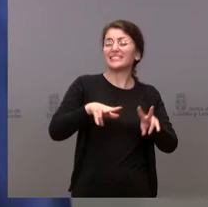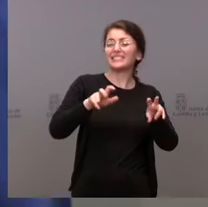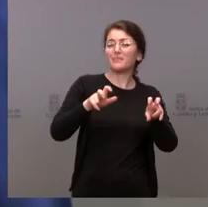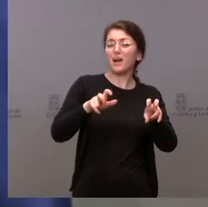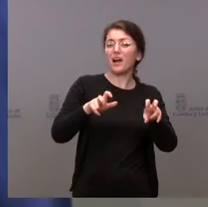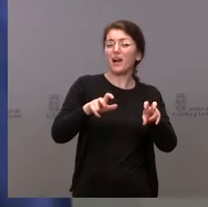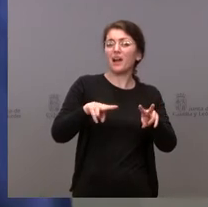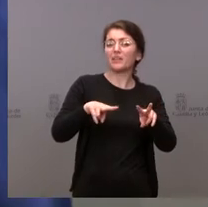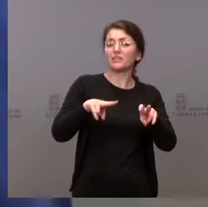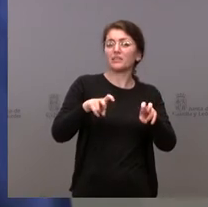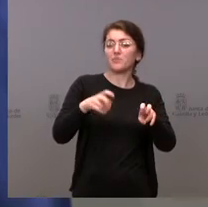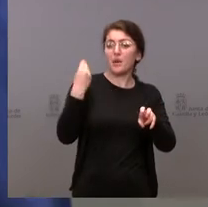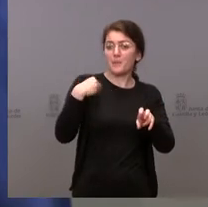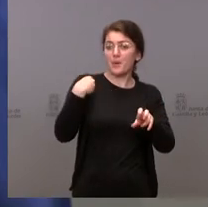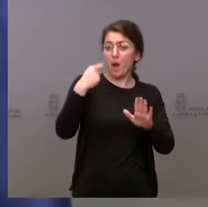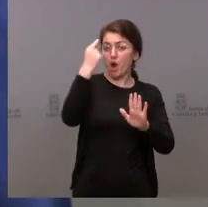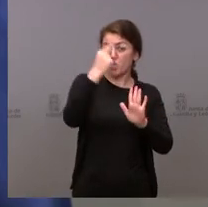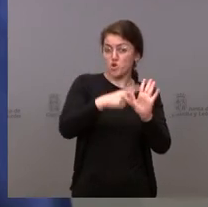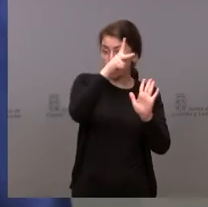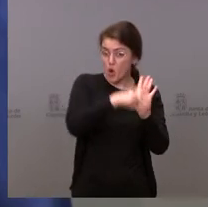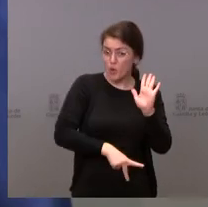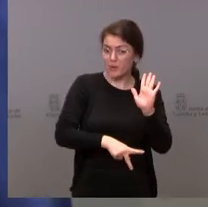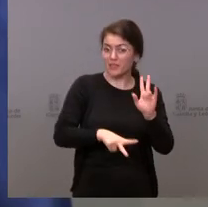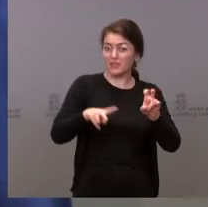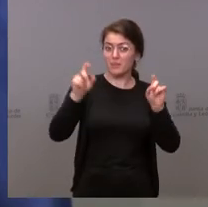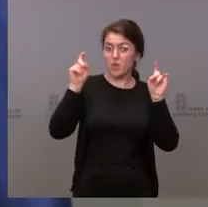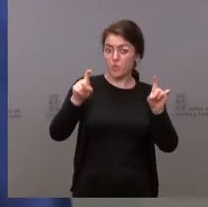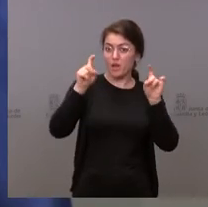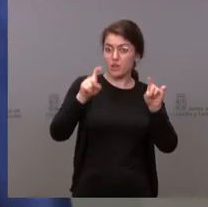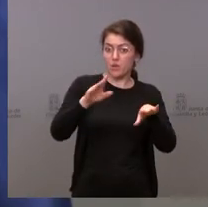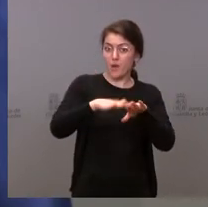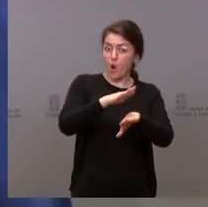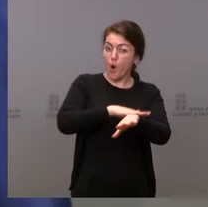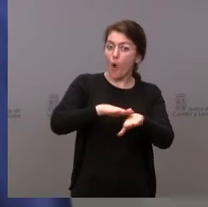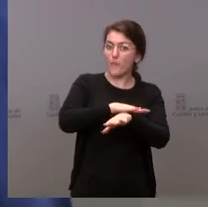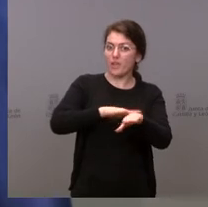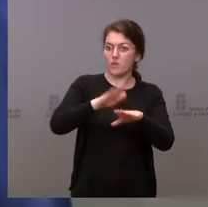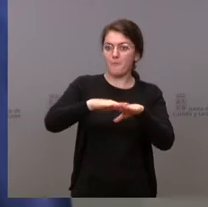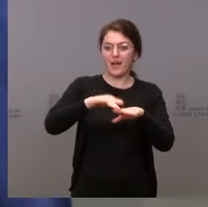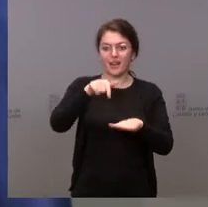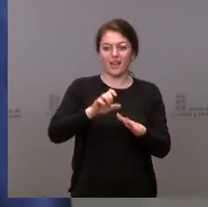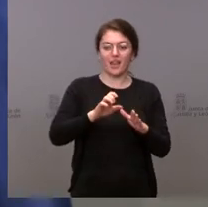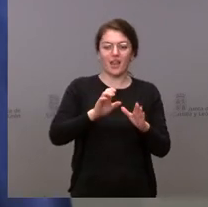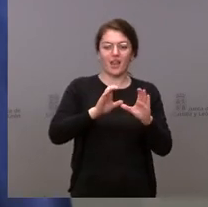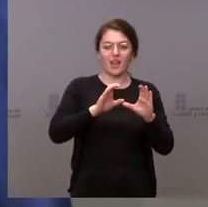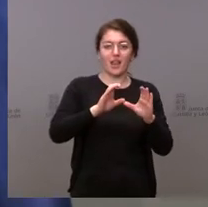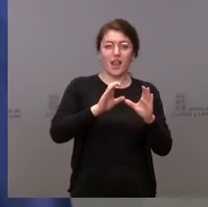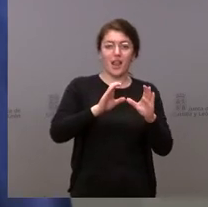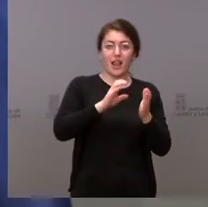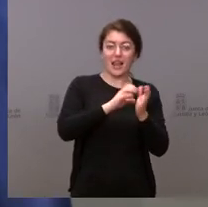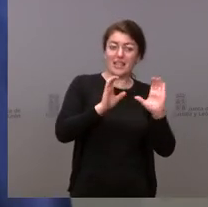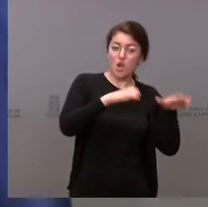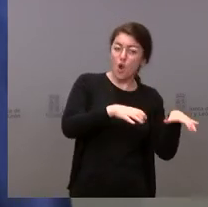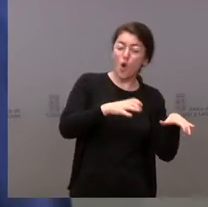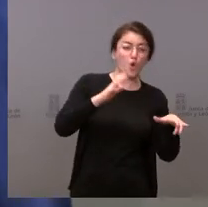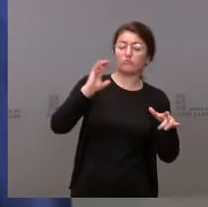de la nueva normativa en materia educativa por parte del gobierno para que no tuviera el impacto negativo en castilla y león' no le puede informar exactamente de